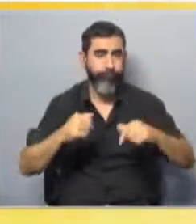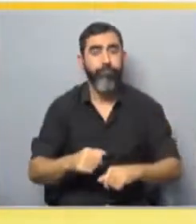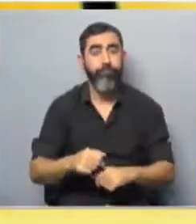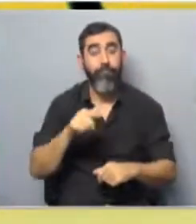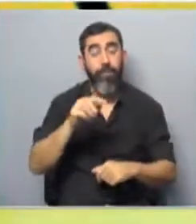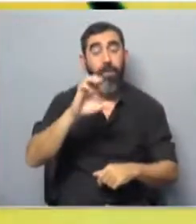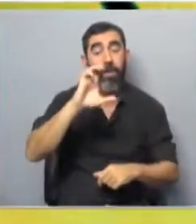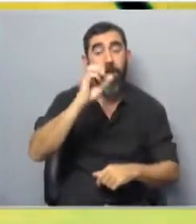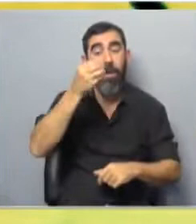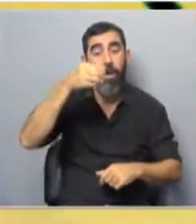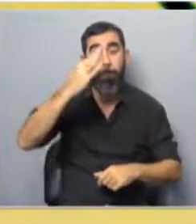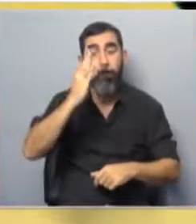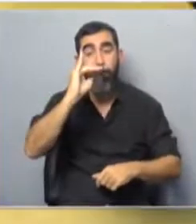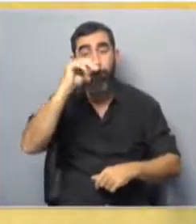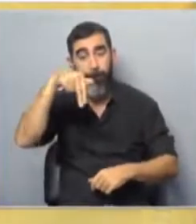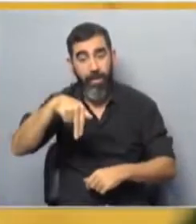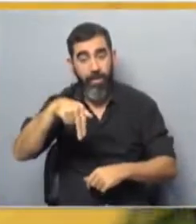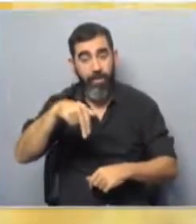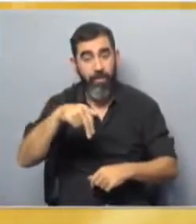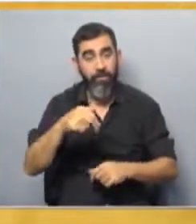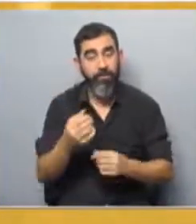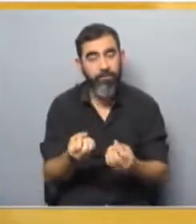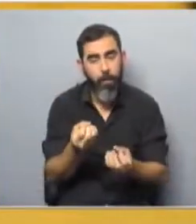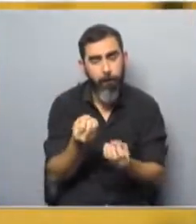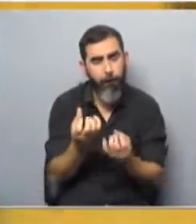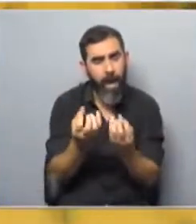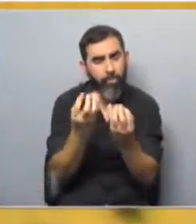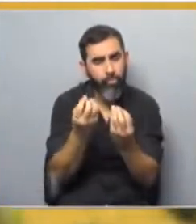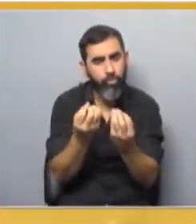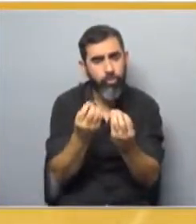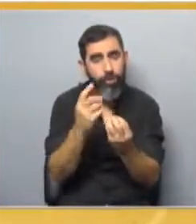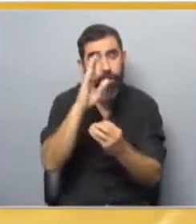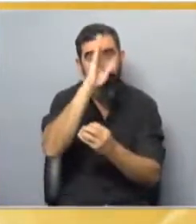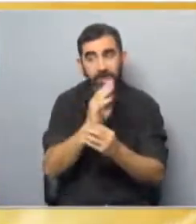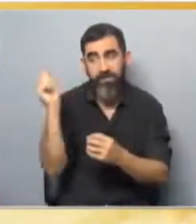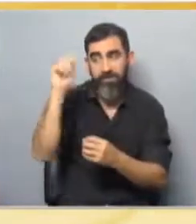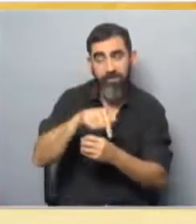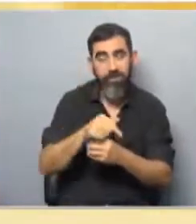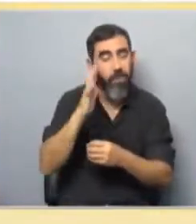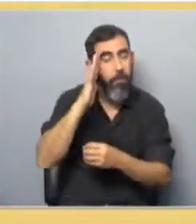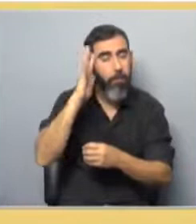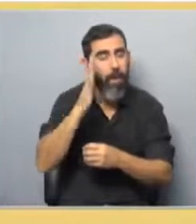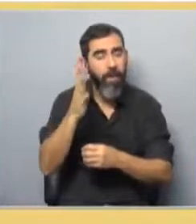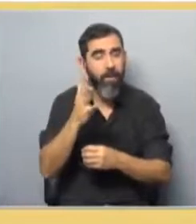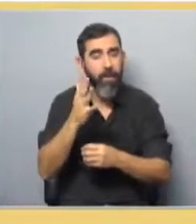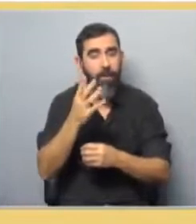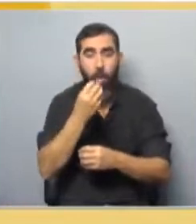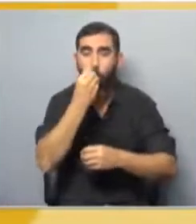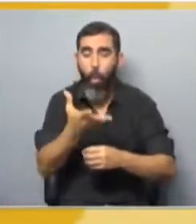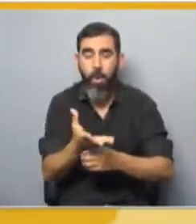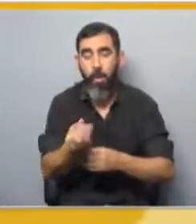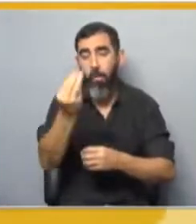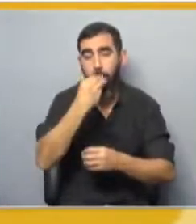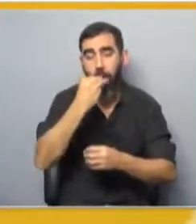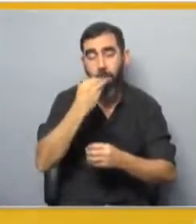del capín anoni, es una gramínea, un pasto que se introdujo en Brasil porque se pensaba que era una forrajera, una planta